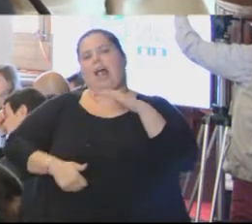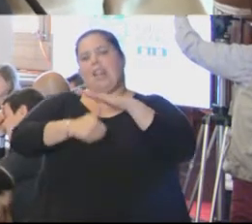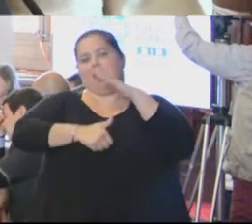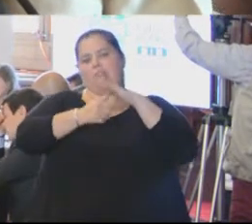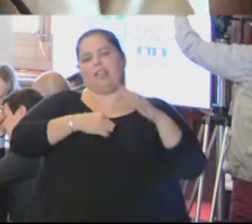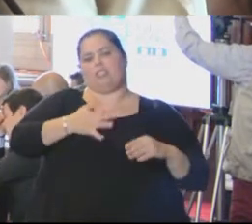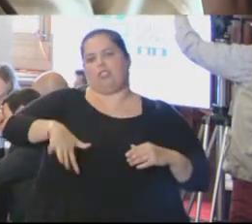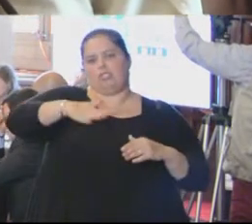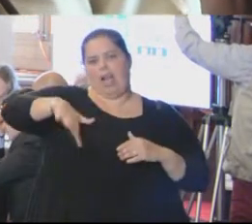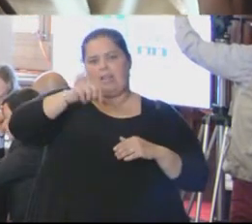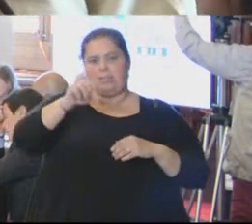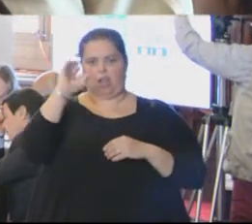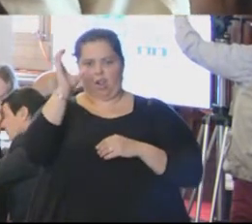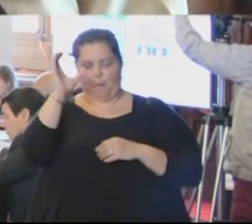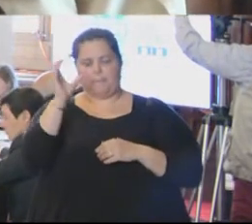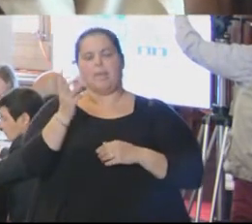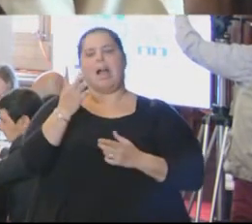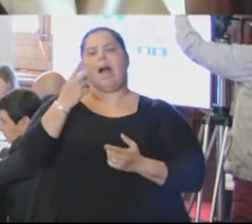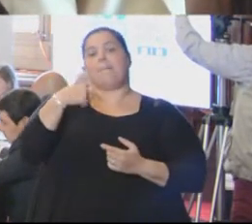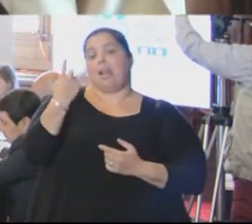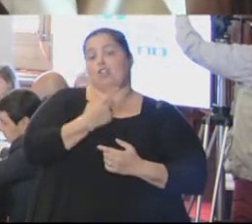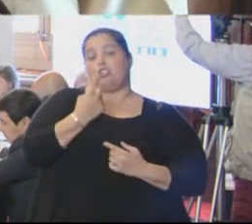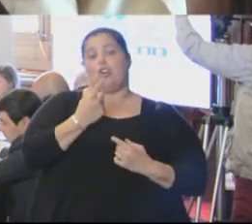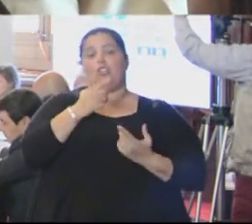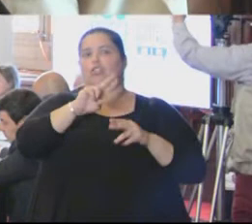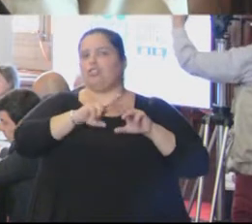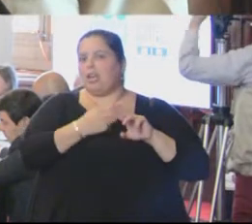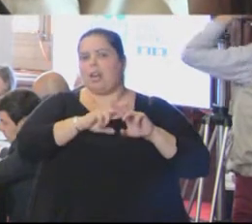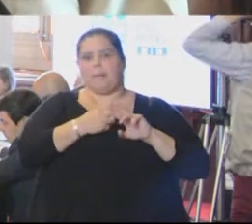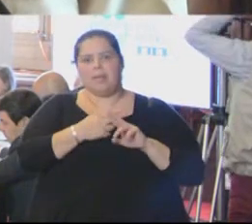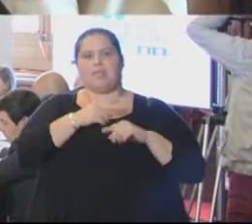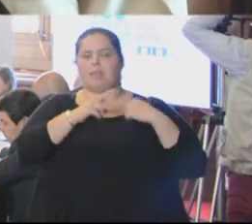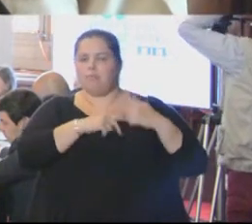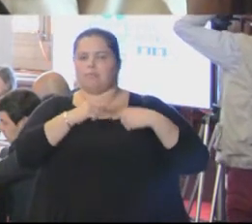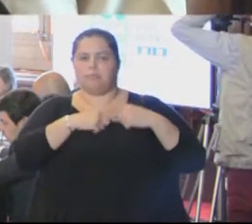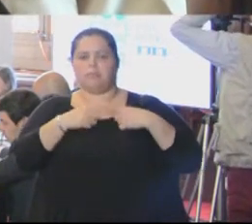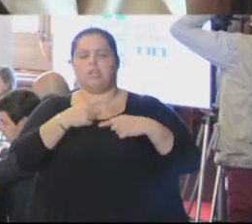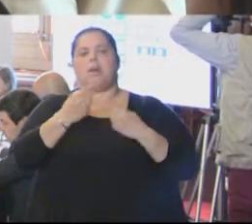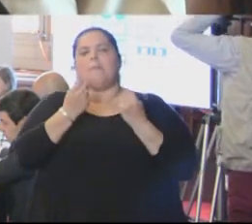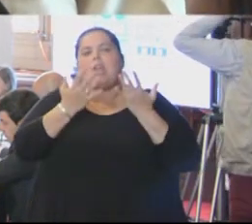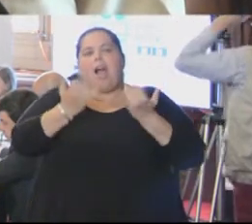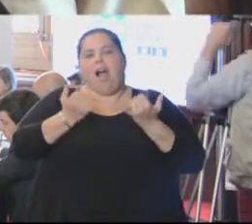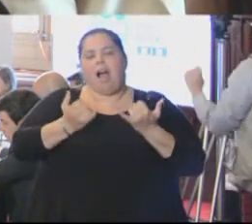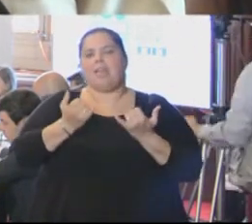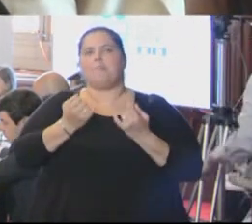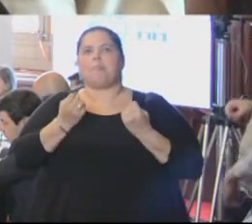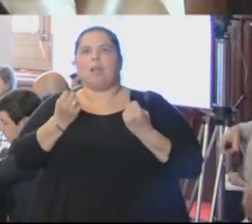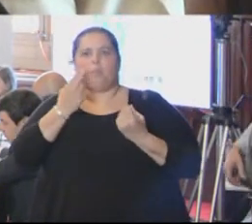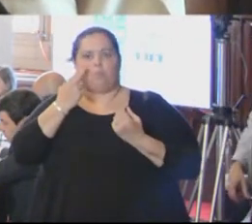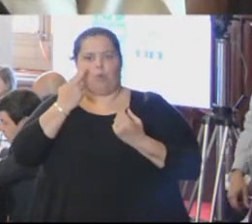humanos en Colombia. Para nosotros es sistemático porque existe un factor temporal que da cuenta de que en el